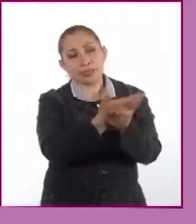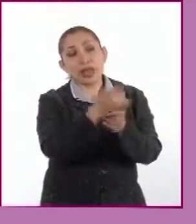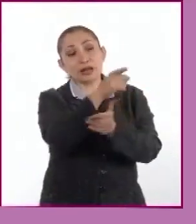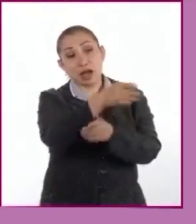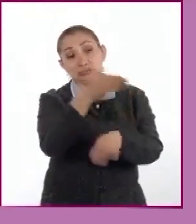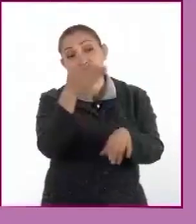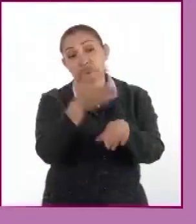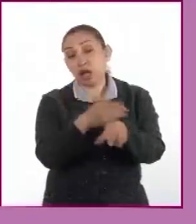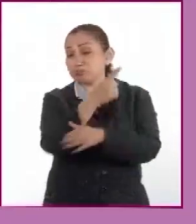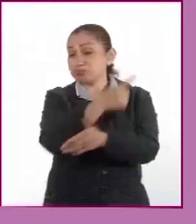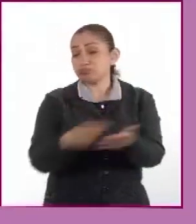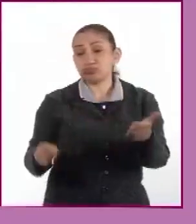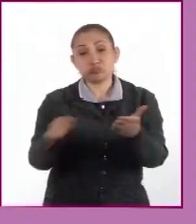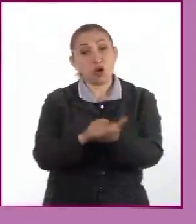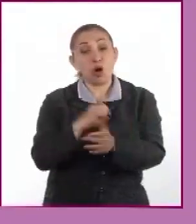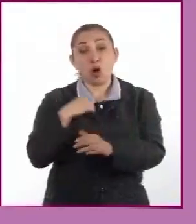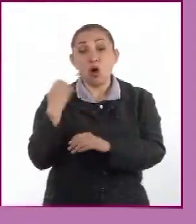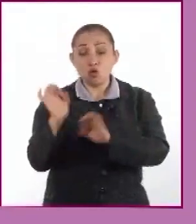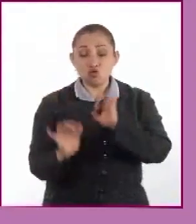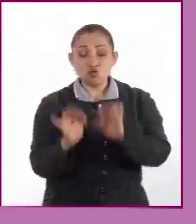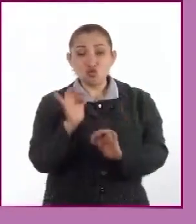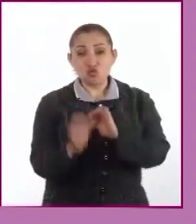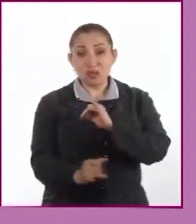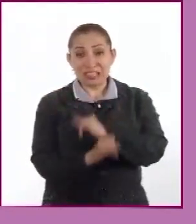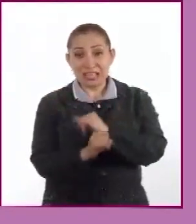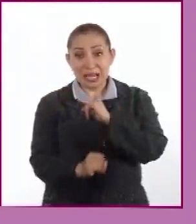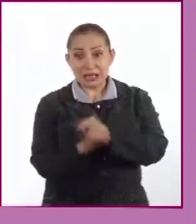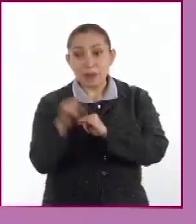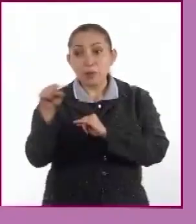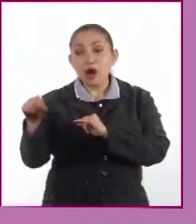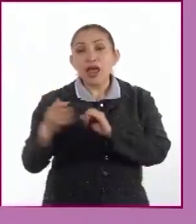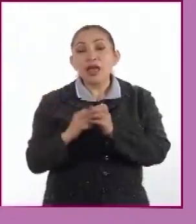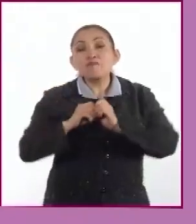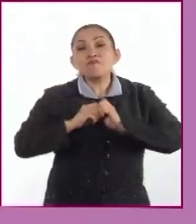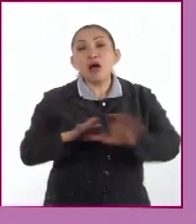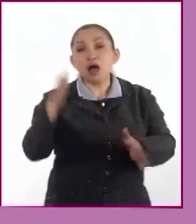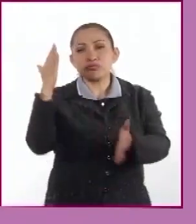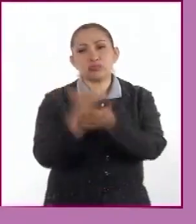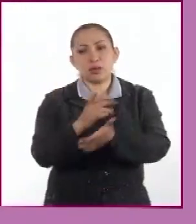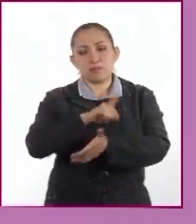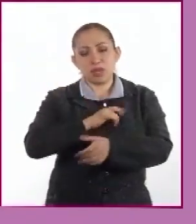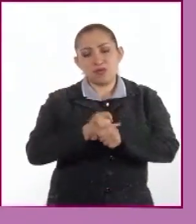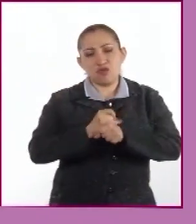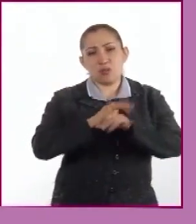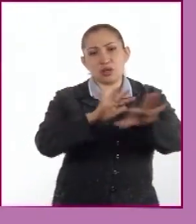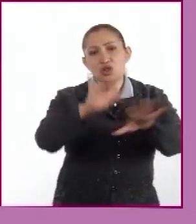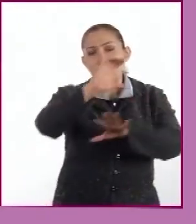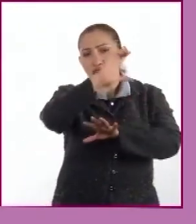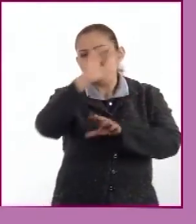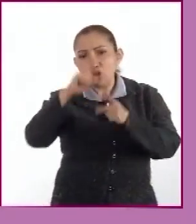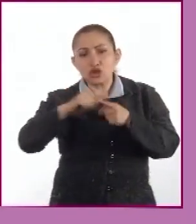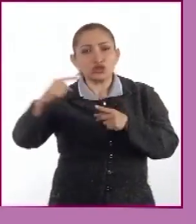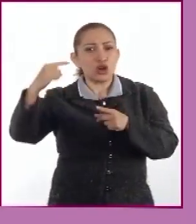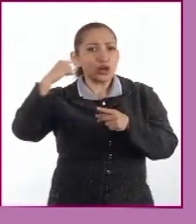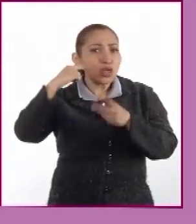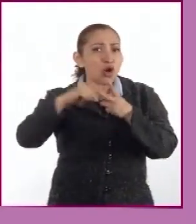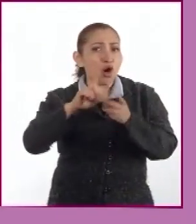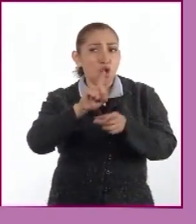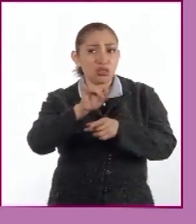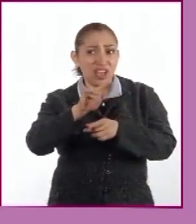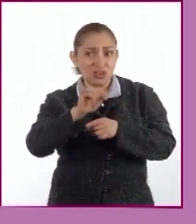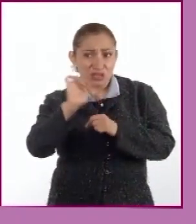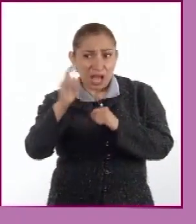imponga la suspensión o bloqueo de cuentas de usuarios a fin de evitar la difusión de información, imágenes, sonidos o datos que